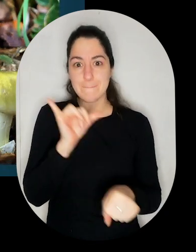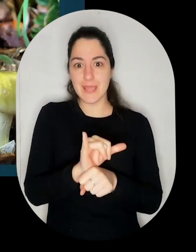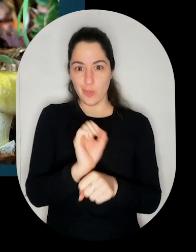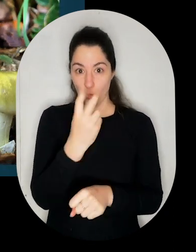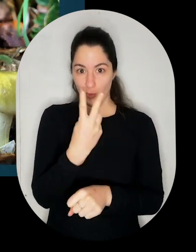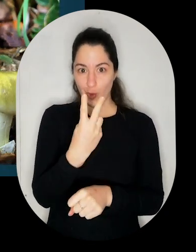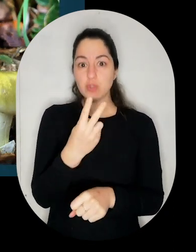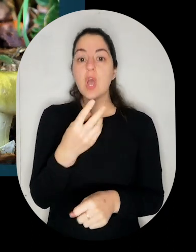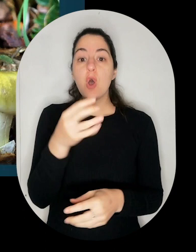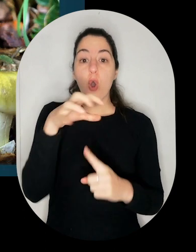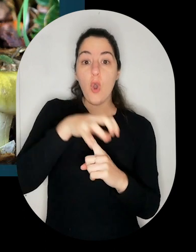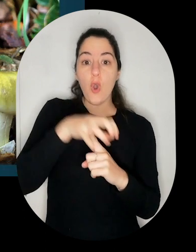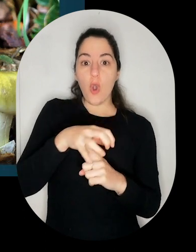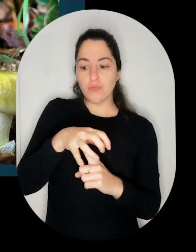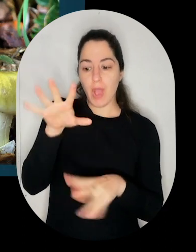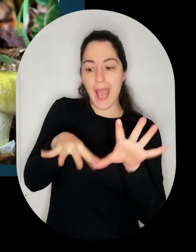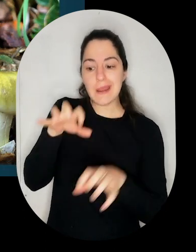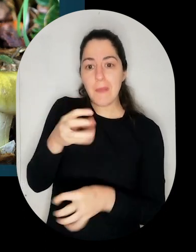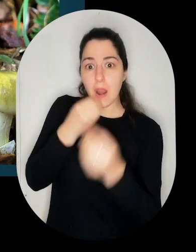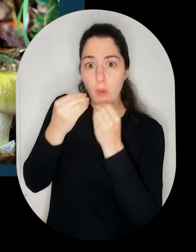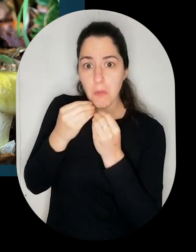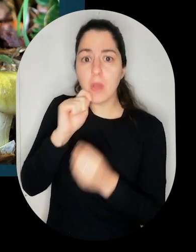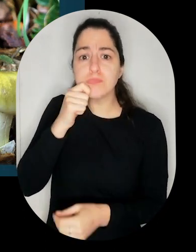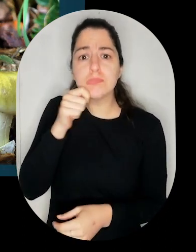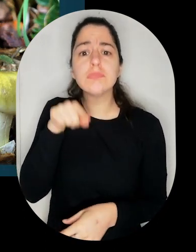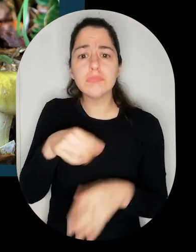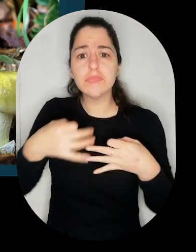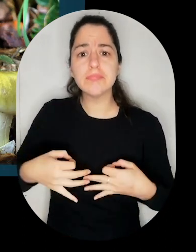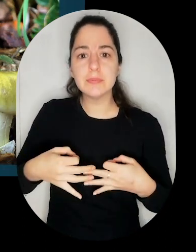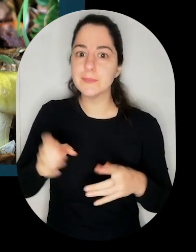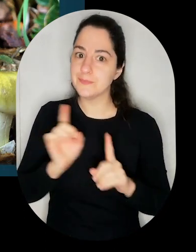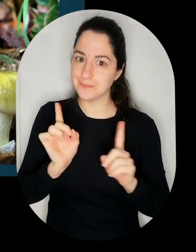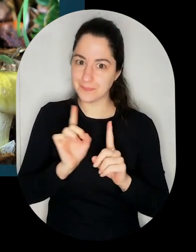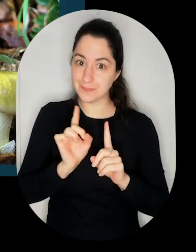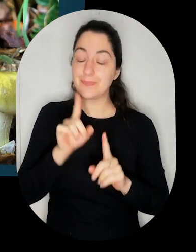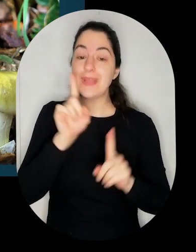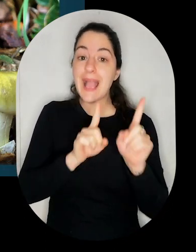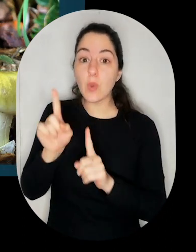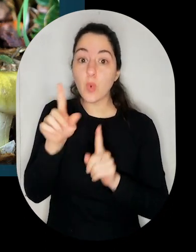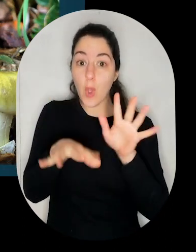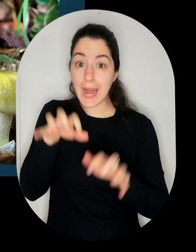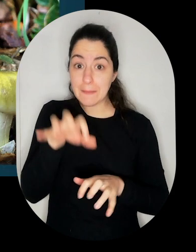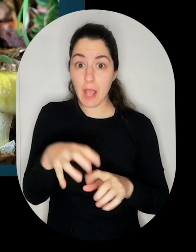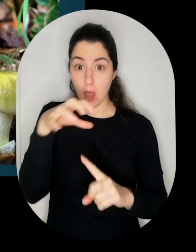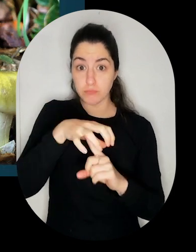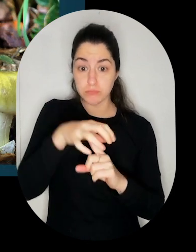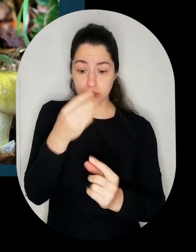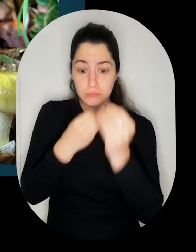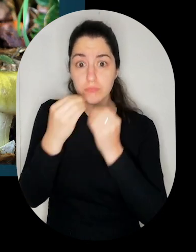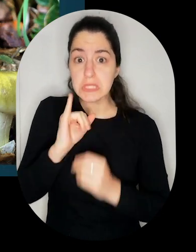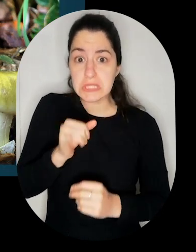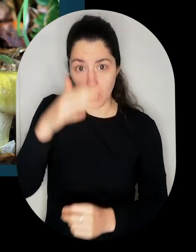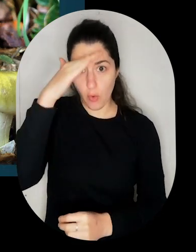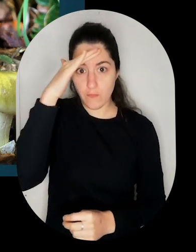seguros. Esto tampoco es así, ya que tenemos que entender de que, si bien algunos hongos que consumen los insectos o animales son confiables